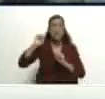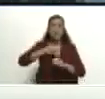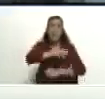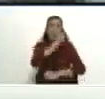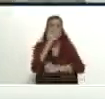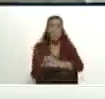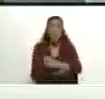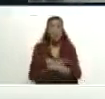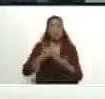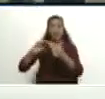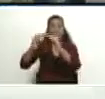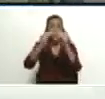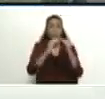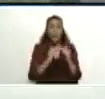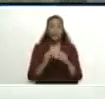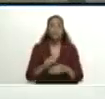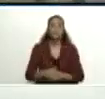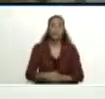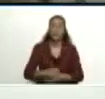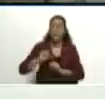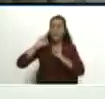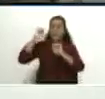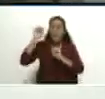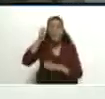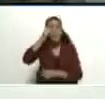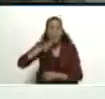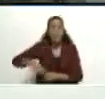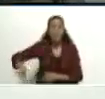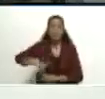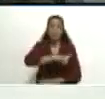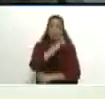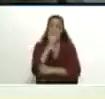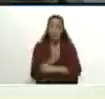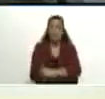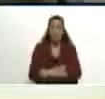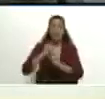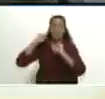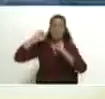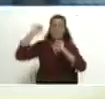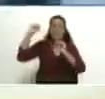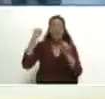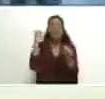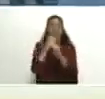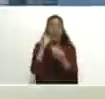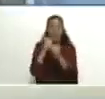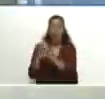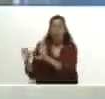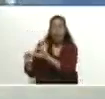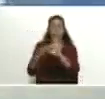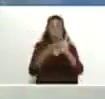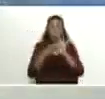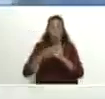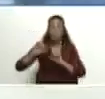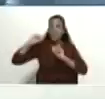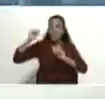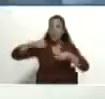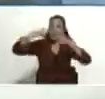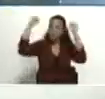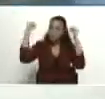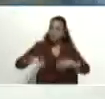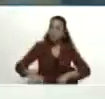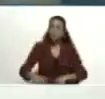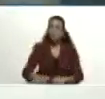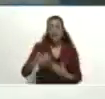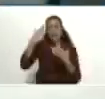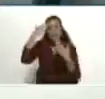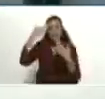del pueblo de Venezuela! ¡Que viva el poder popular! ¡Trabajo en equipo!